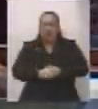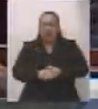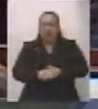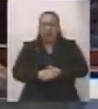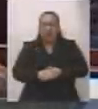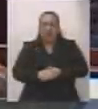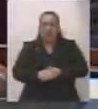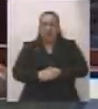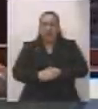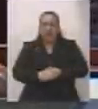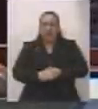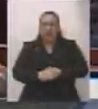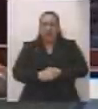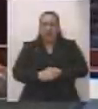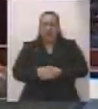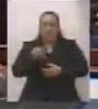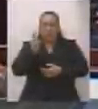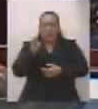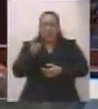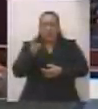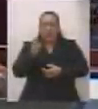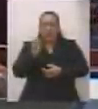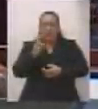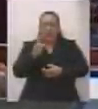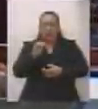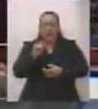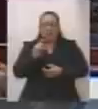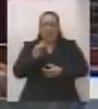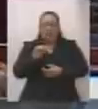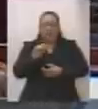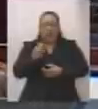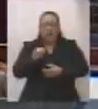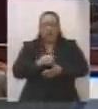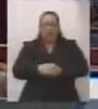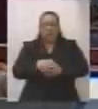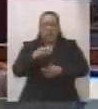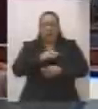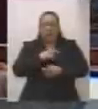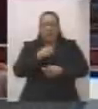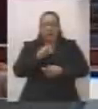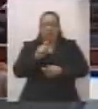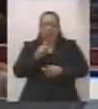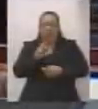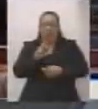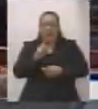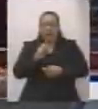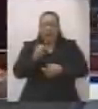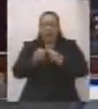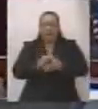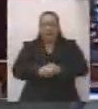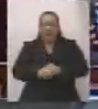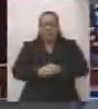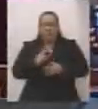República al profesor Dr. Erich Maskin, Premio Nobel de